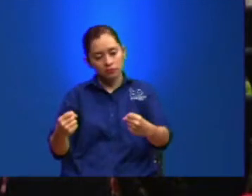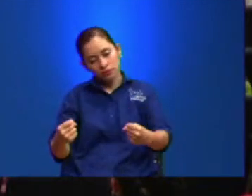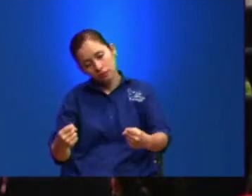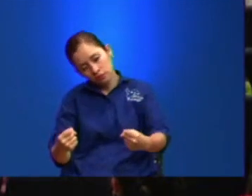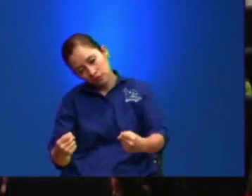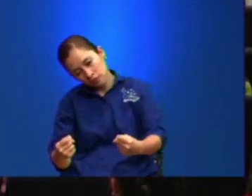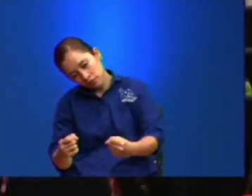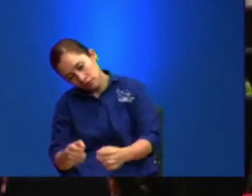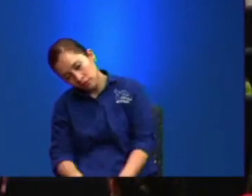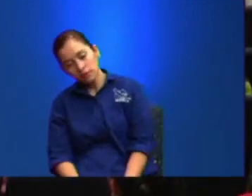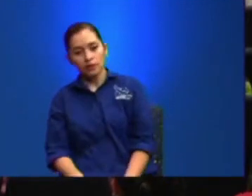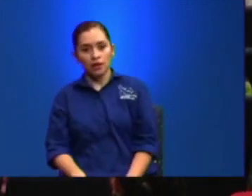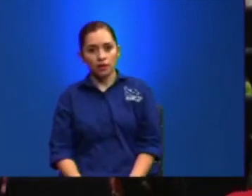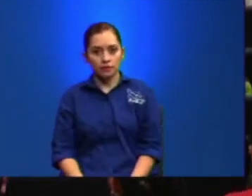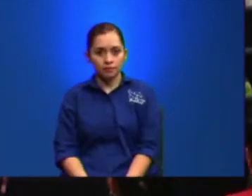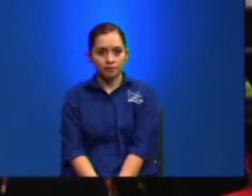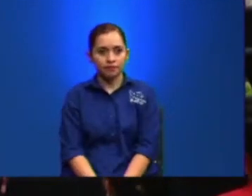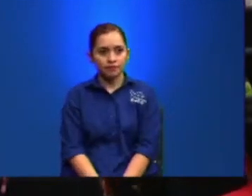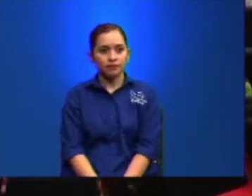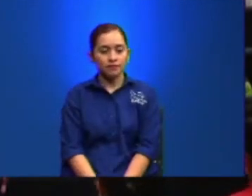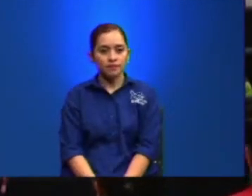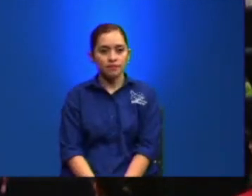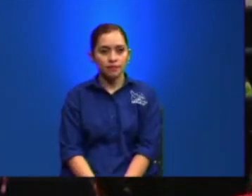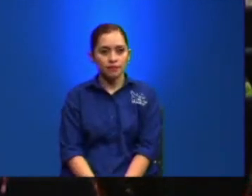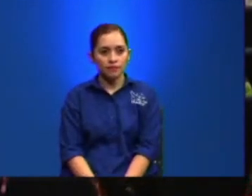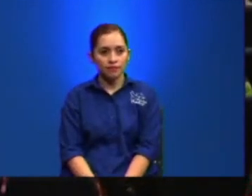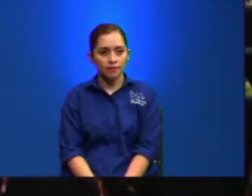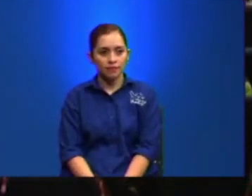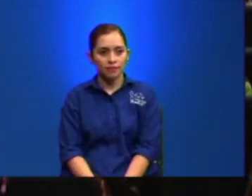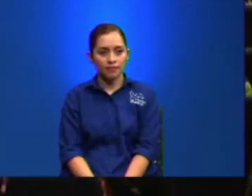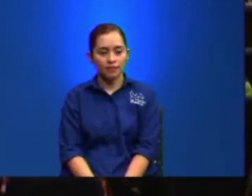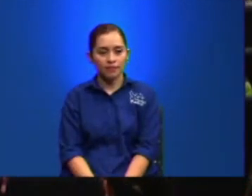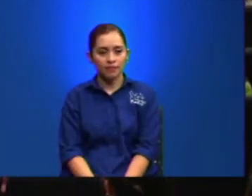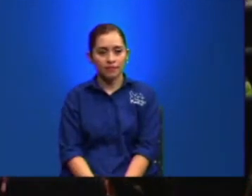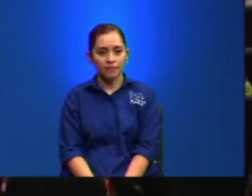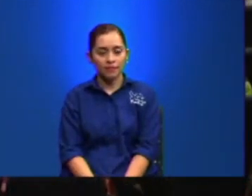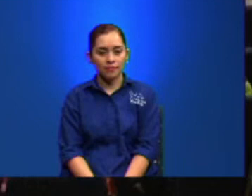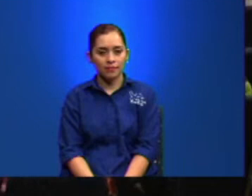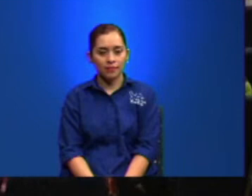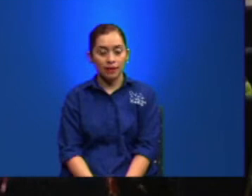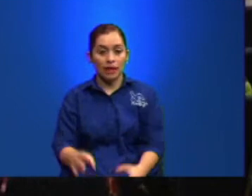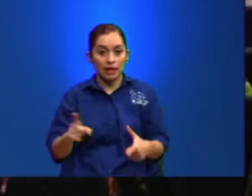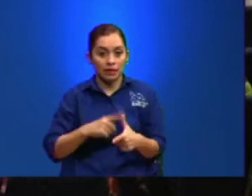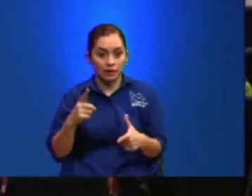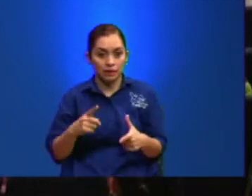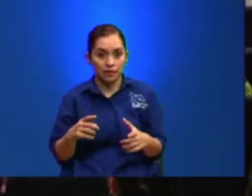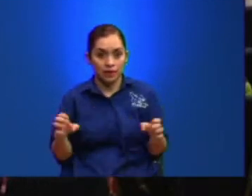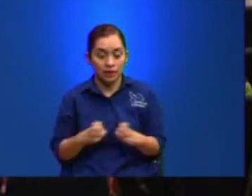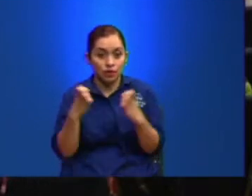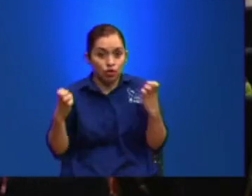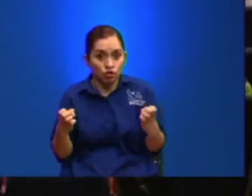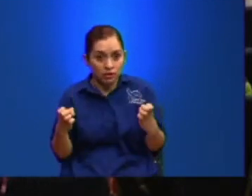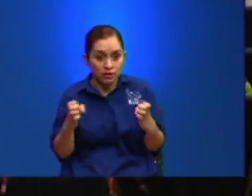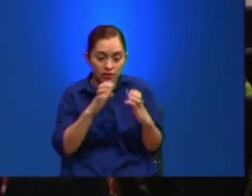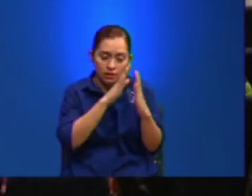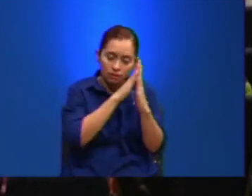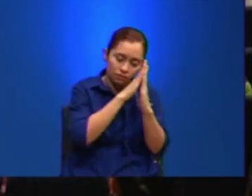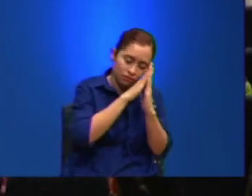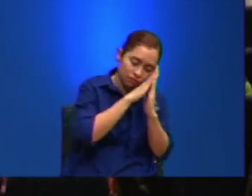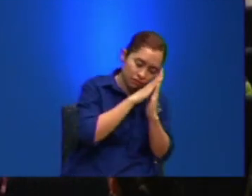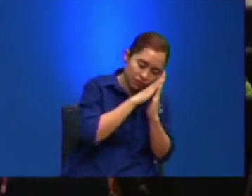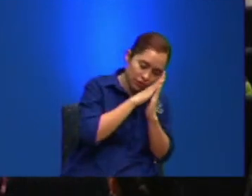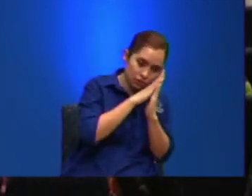cuando se mira el chofer que le va manejando así darle un pellizco y se dormía y